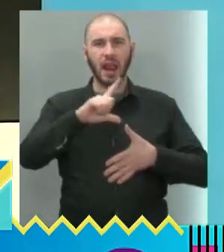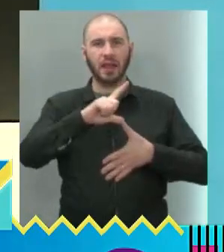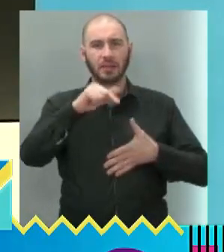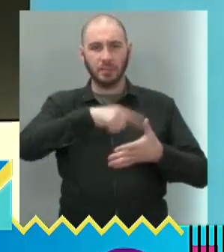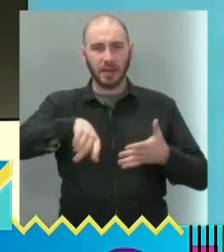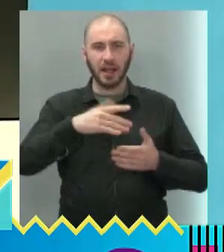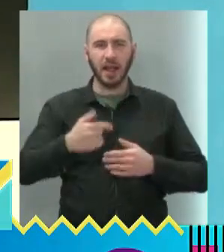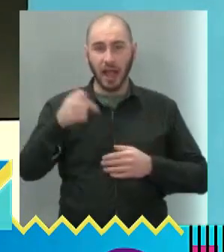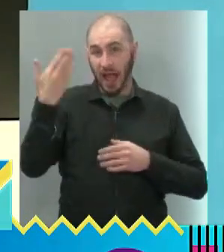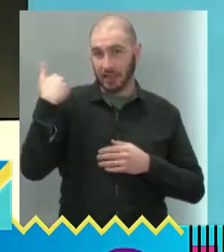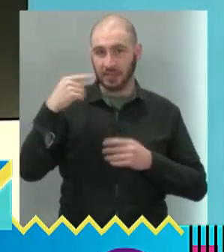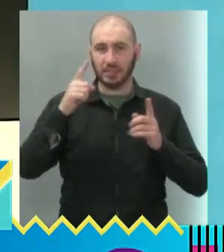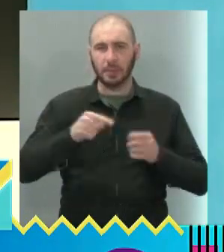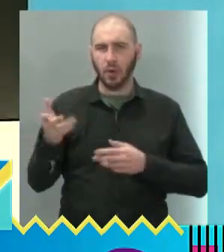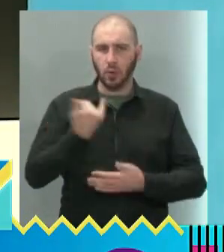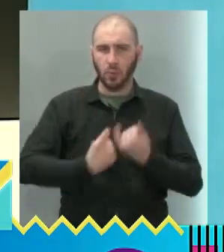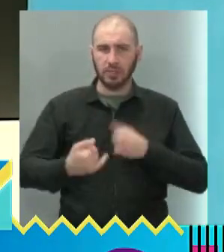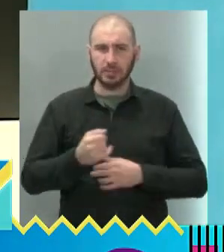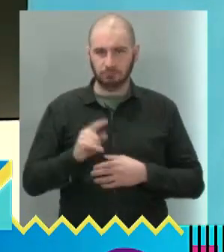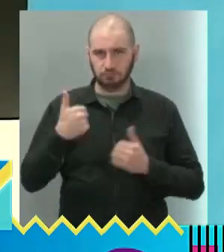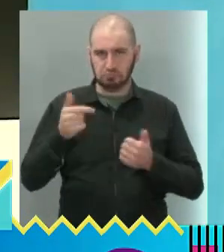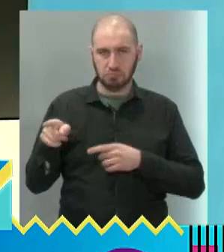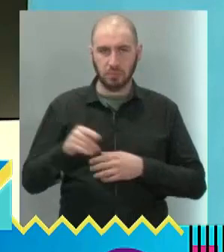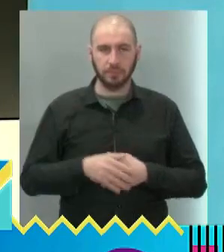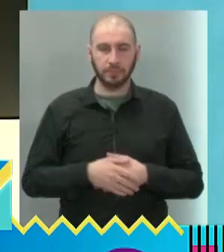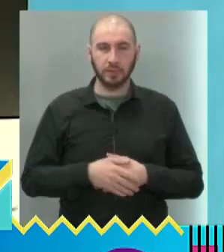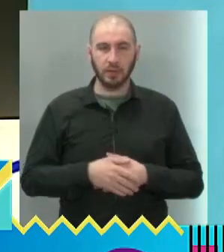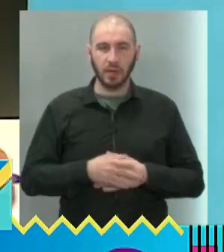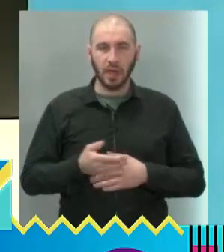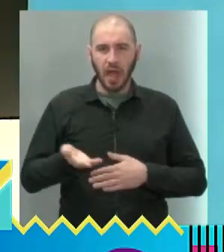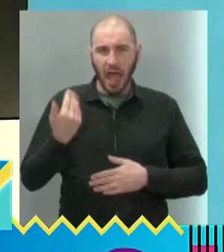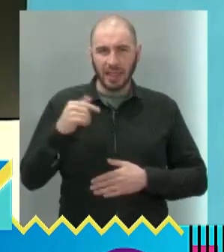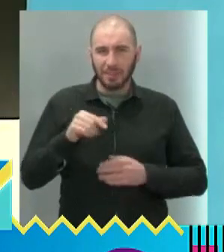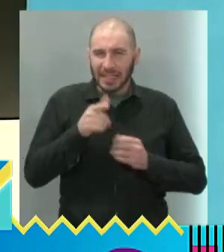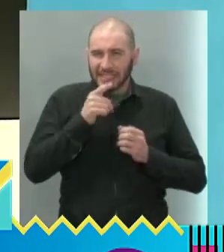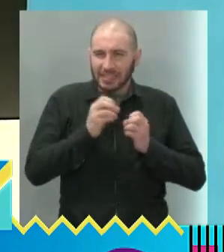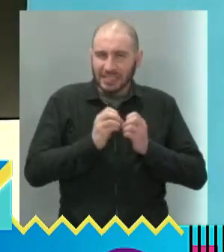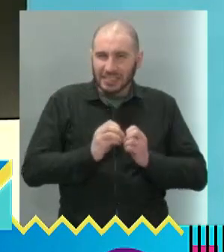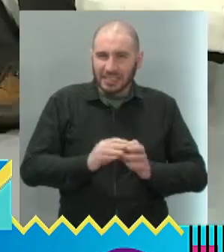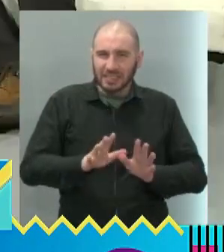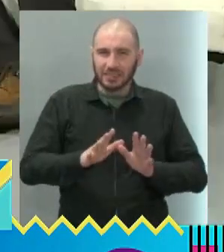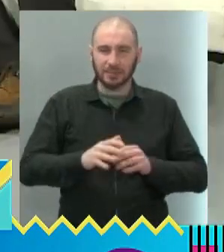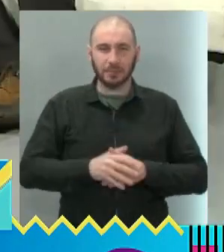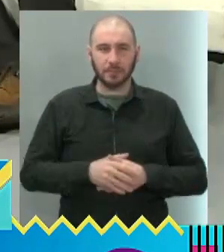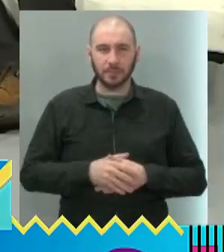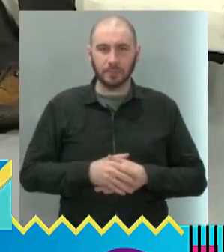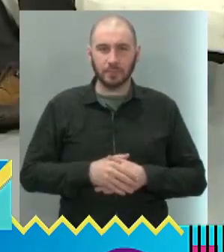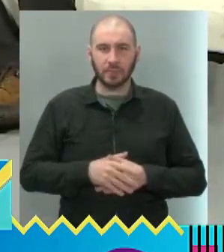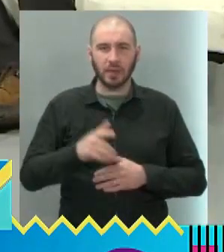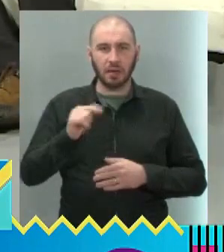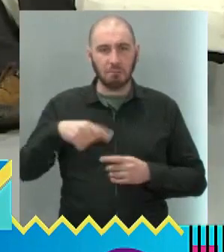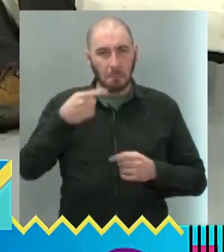Latinoamérica en esa época. Y algo que vos dijiste muy bien, Sandra, que es recién estaban naciendo. Bueno, ahí hay